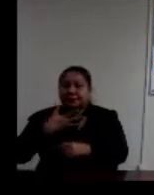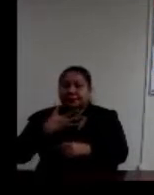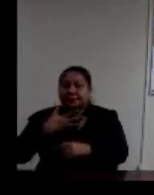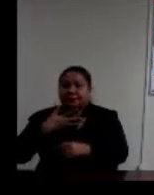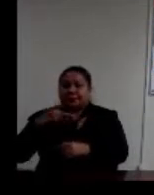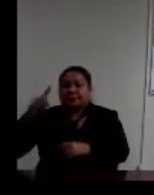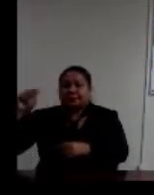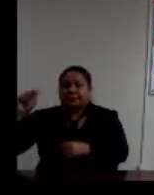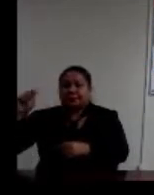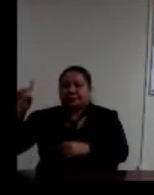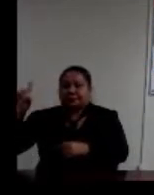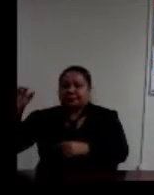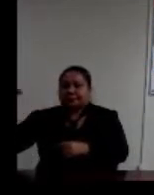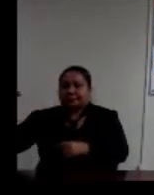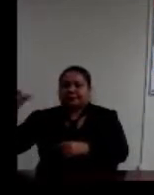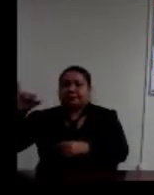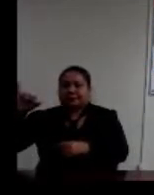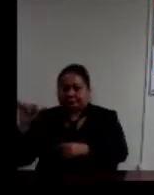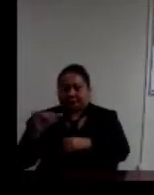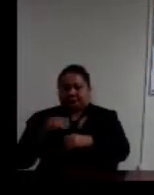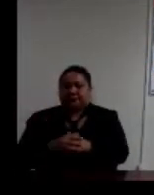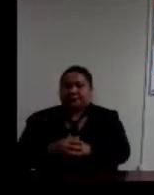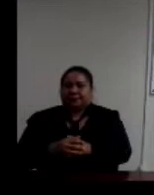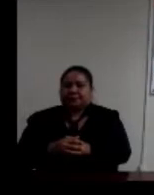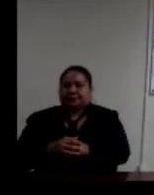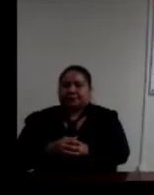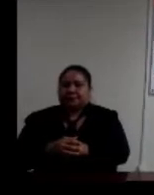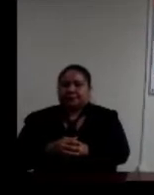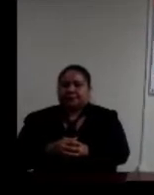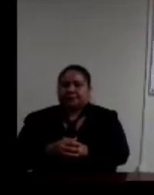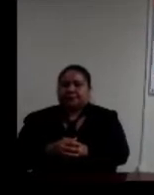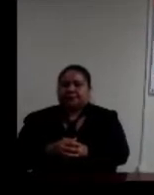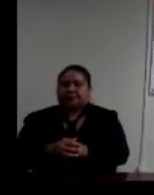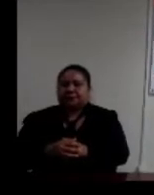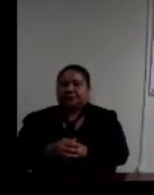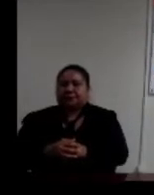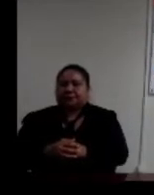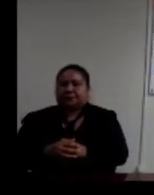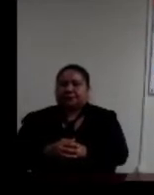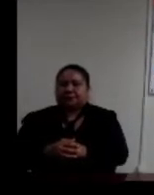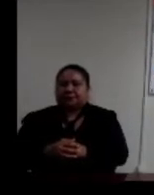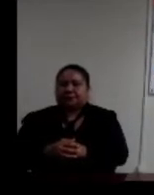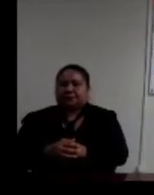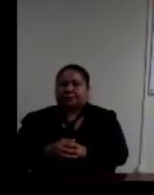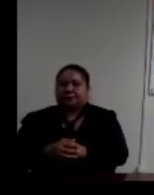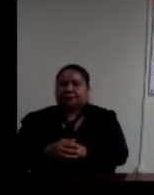Entonces es otro de los modelos, una alteración de la disfunción ejecutiva.